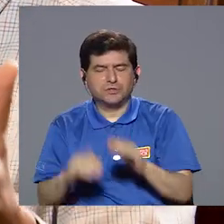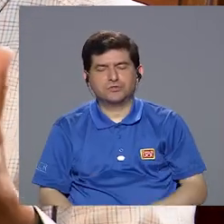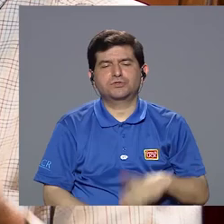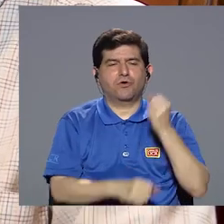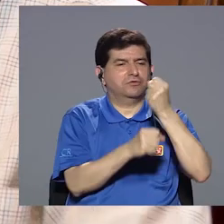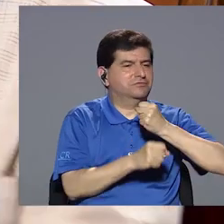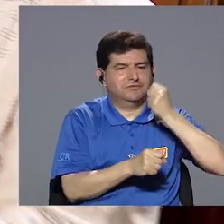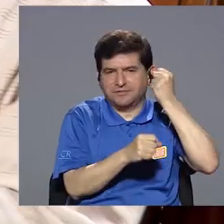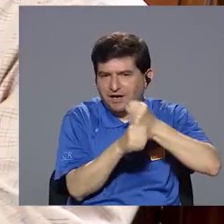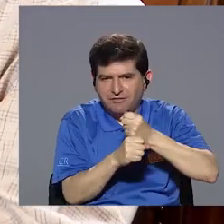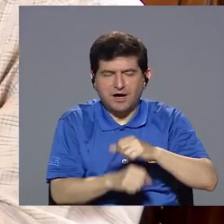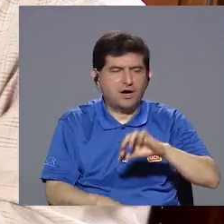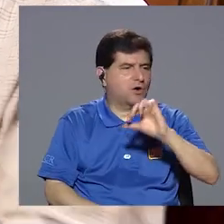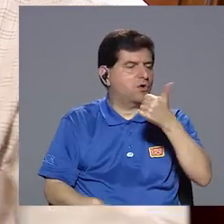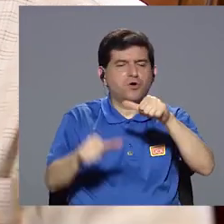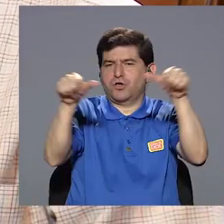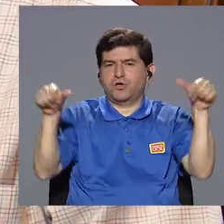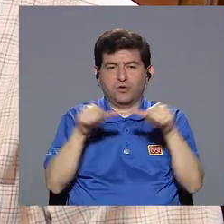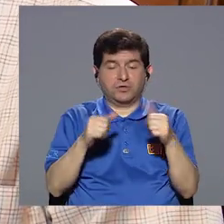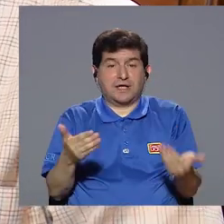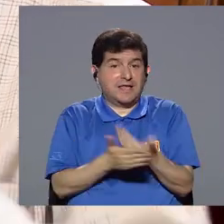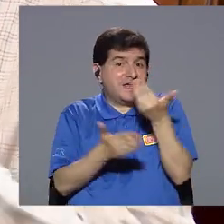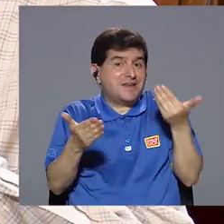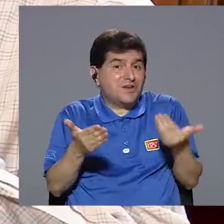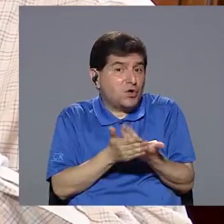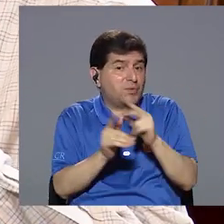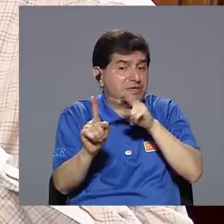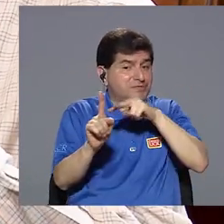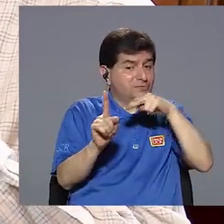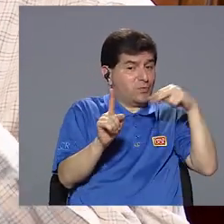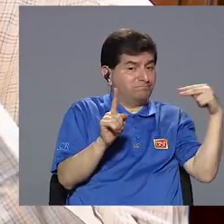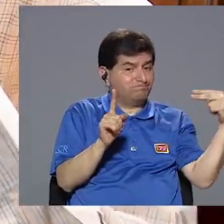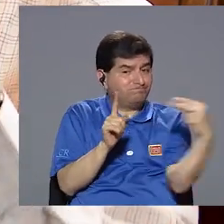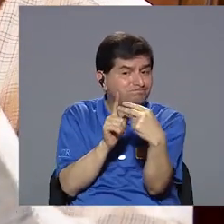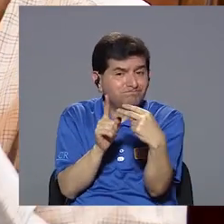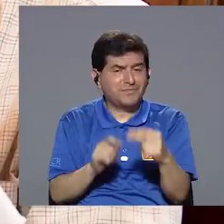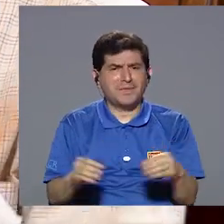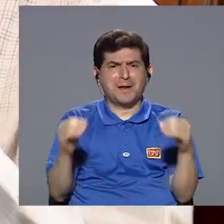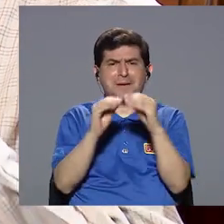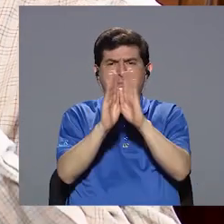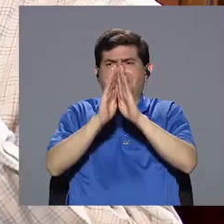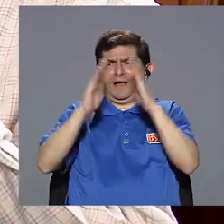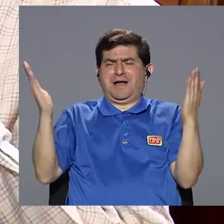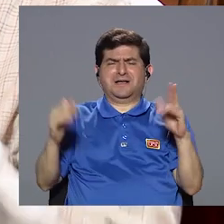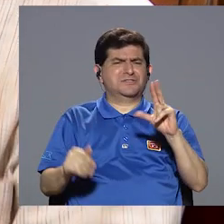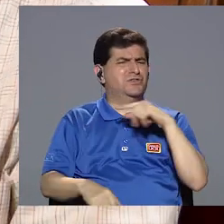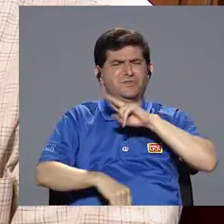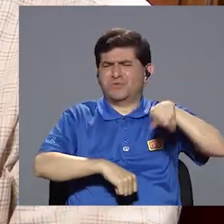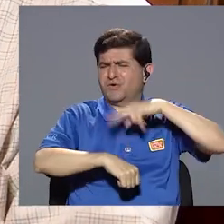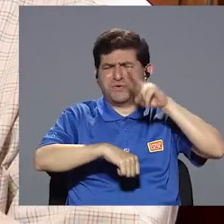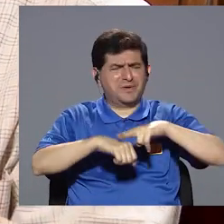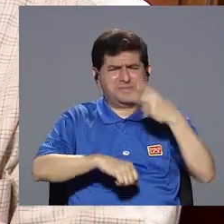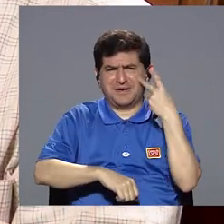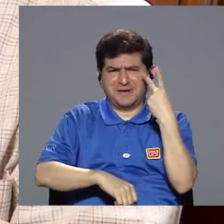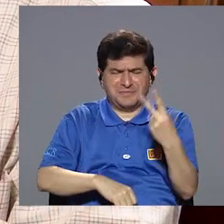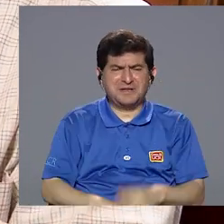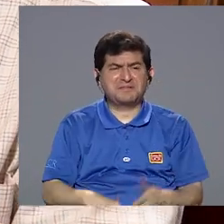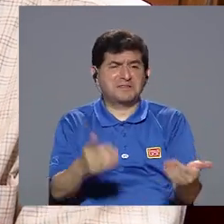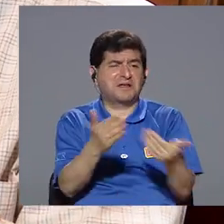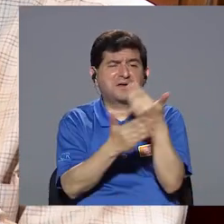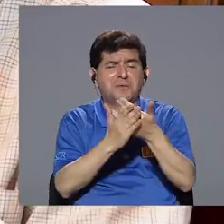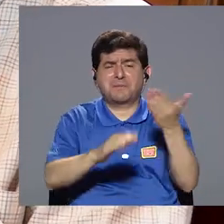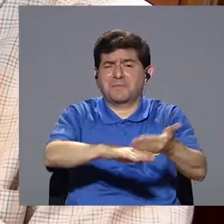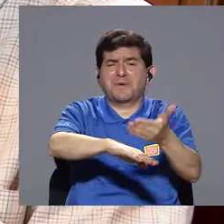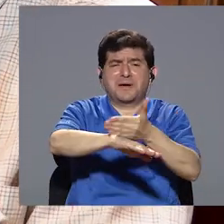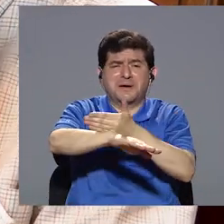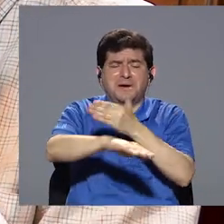de vivienda en su empleabilidad etcétera de manera que la innovación habría que verla de una perspectiva mucho más amplia que la que generalmente se le